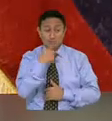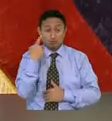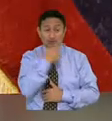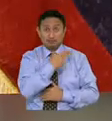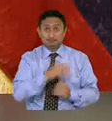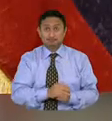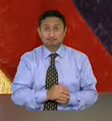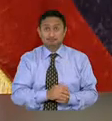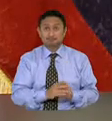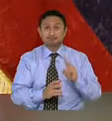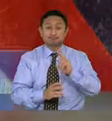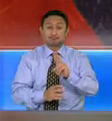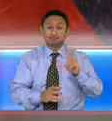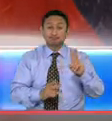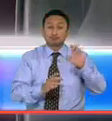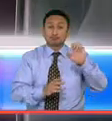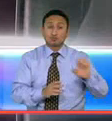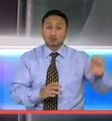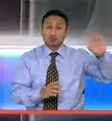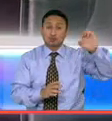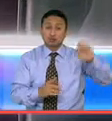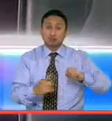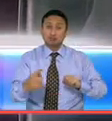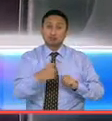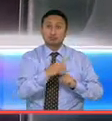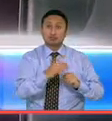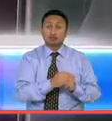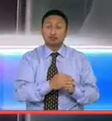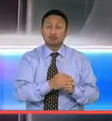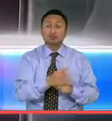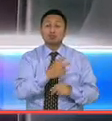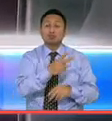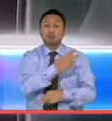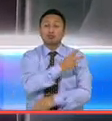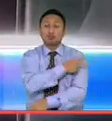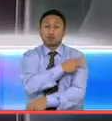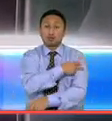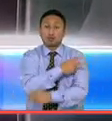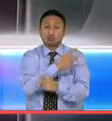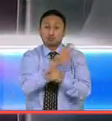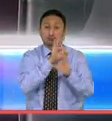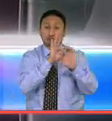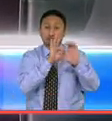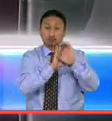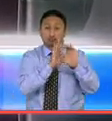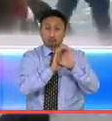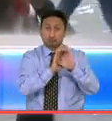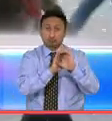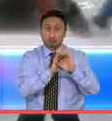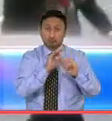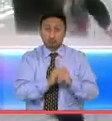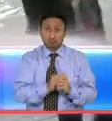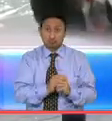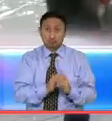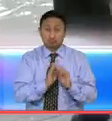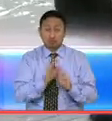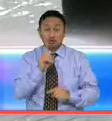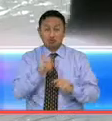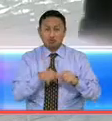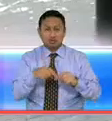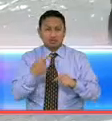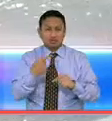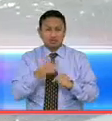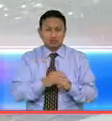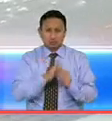Desde el 22 de enero de este año, María Fernanda Rivadeneira, vocal del Consejo de Participación Ciudadana y Control Social, quizás no podía conciliar el